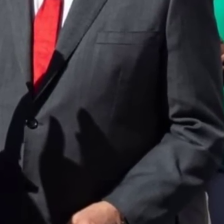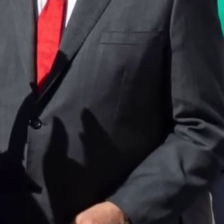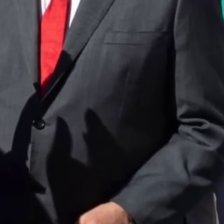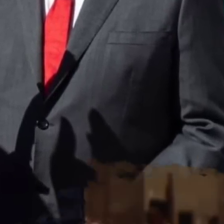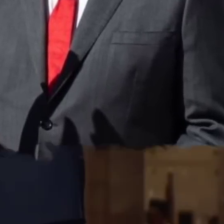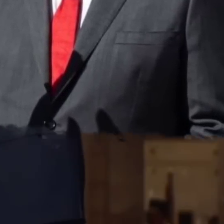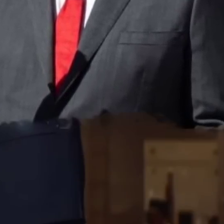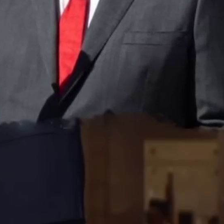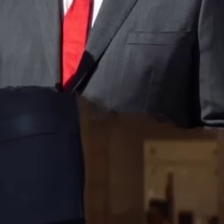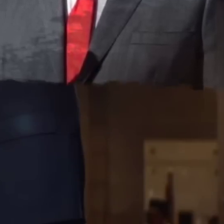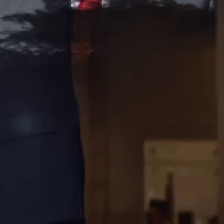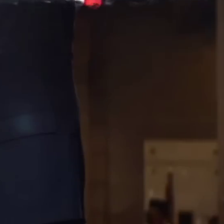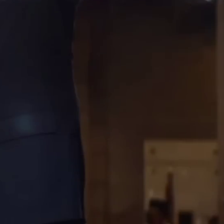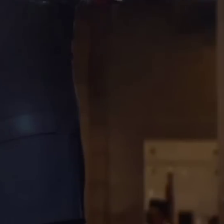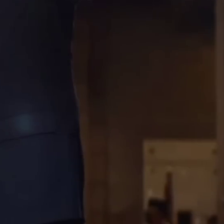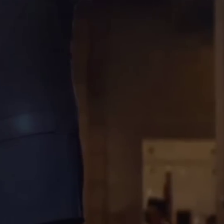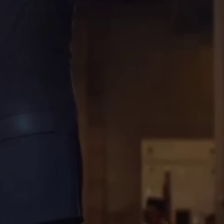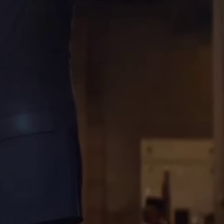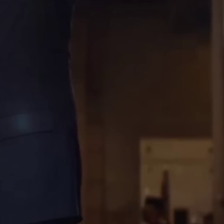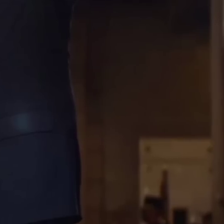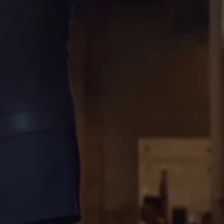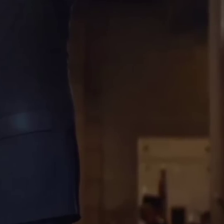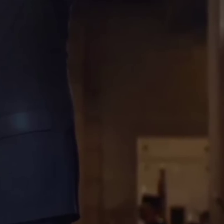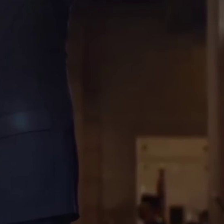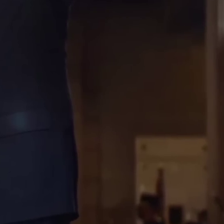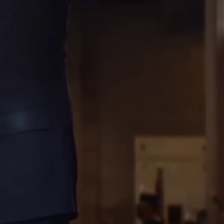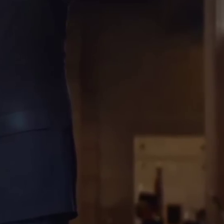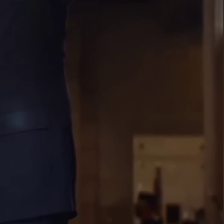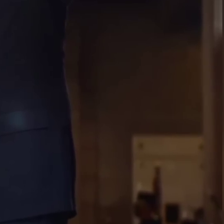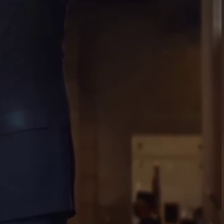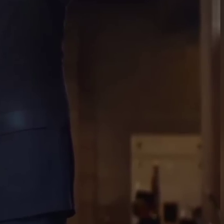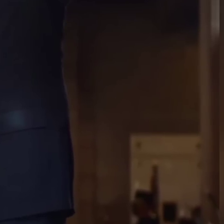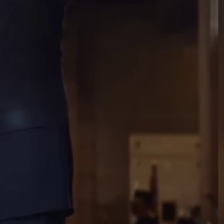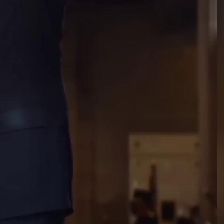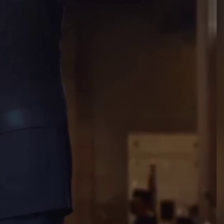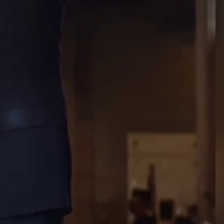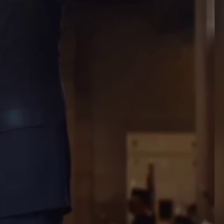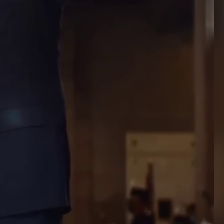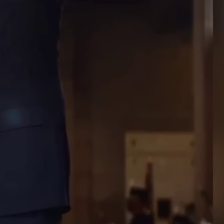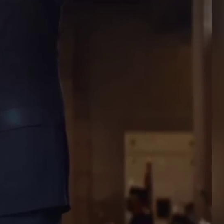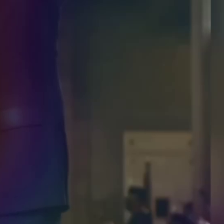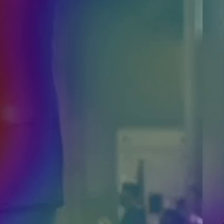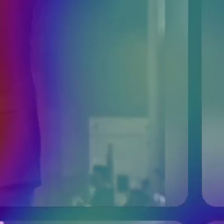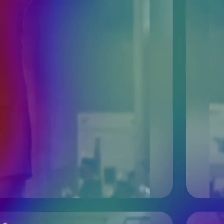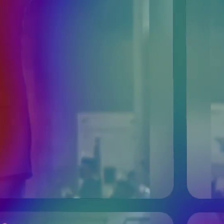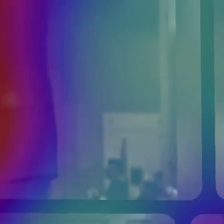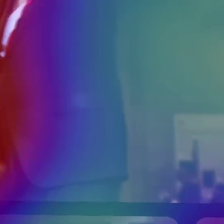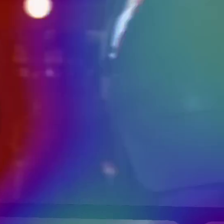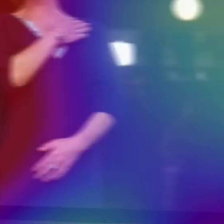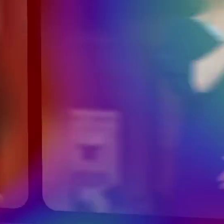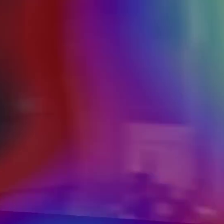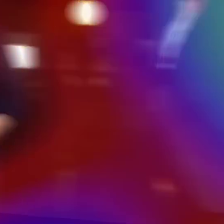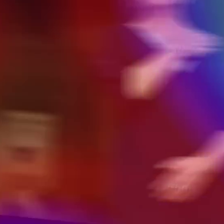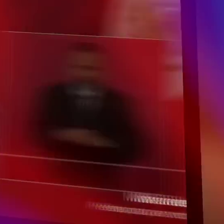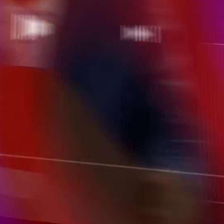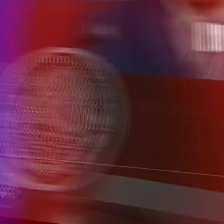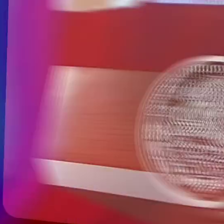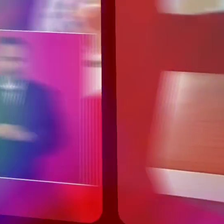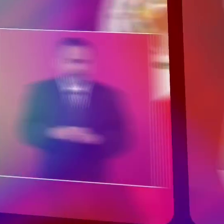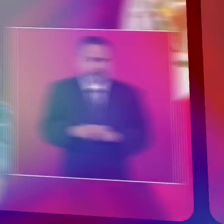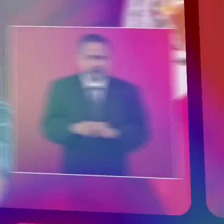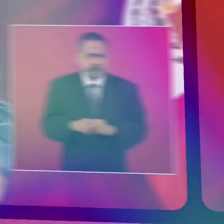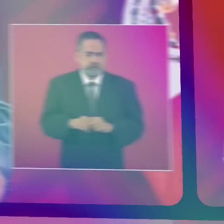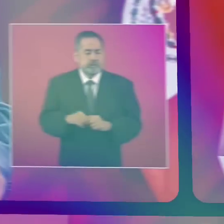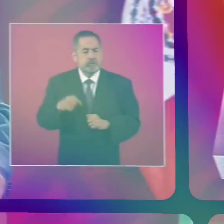sea un tema de ambos gobiernos y no de traficantes de personas. Vamos a escuchar al presidente de México que decía esto.